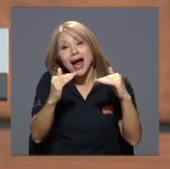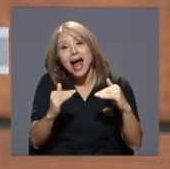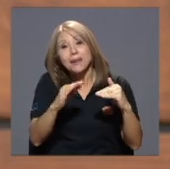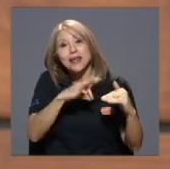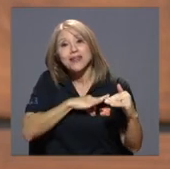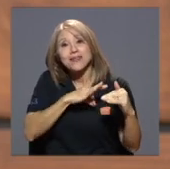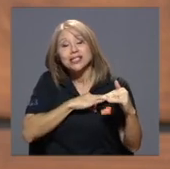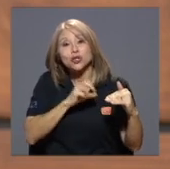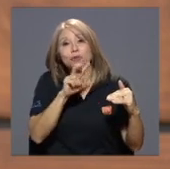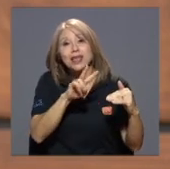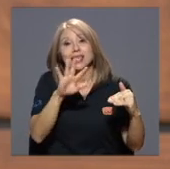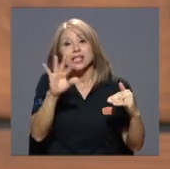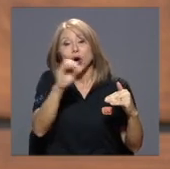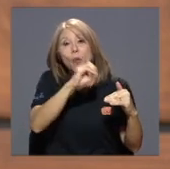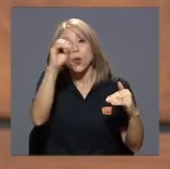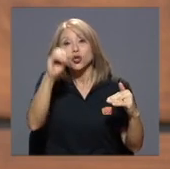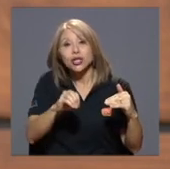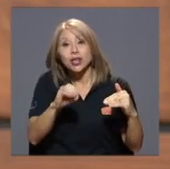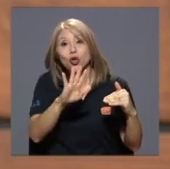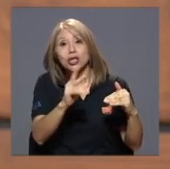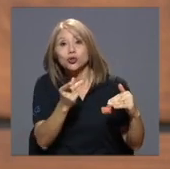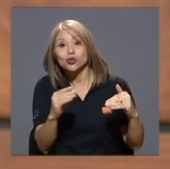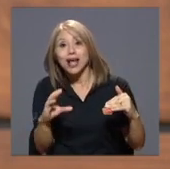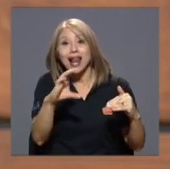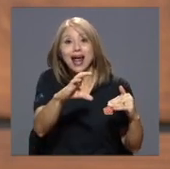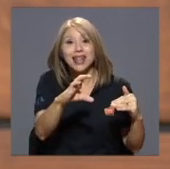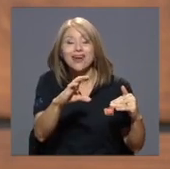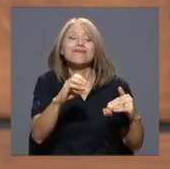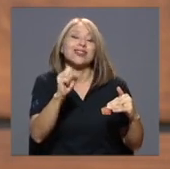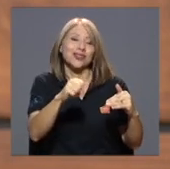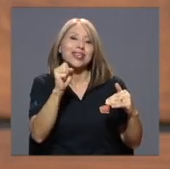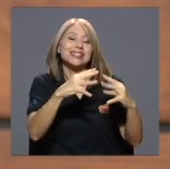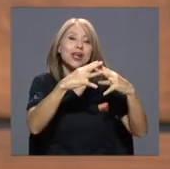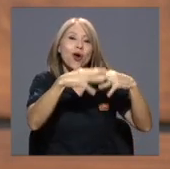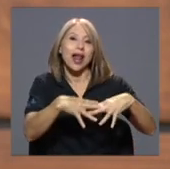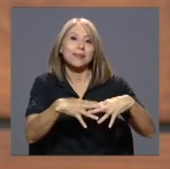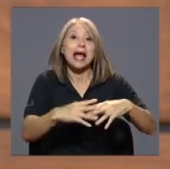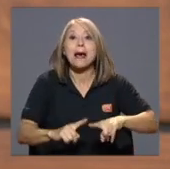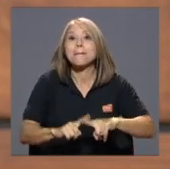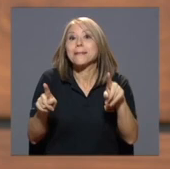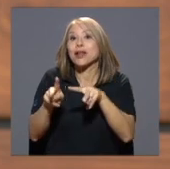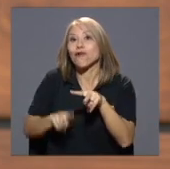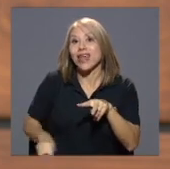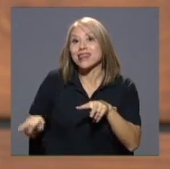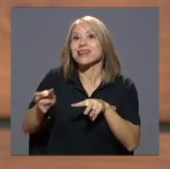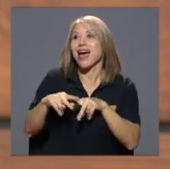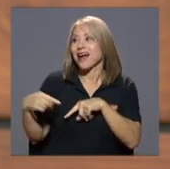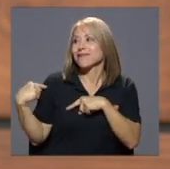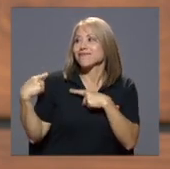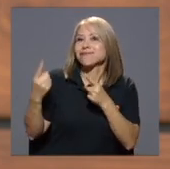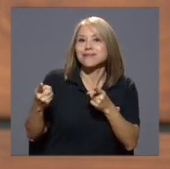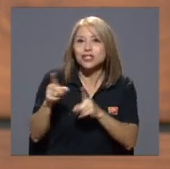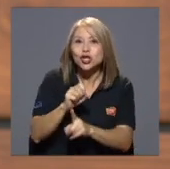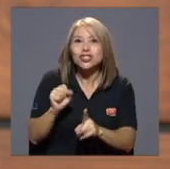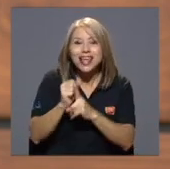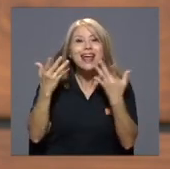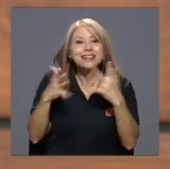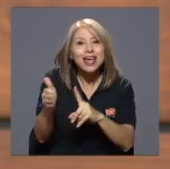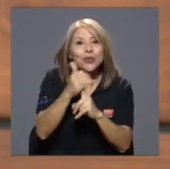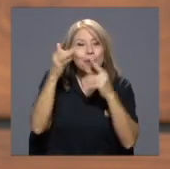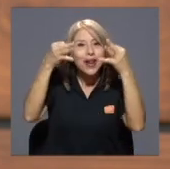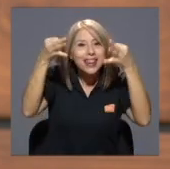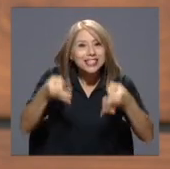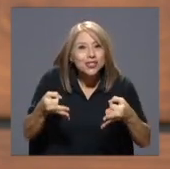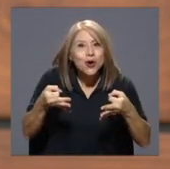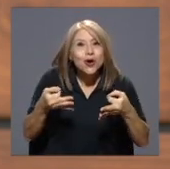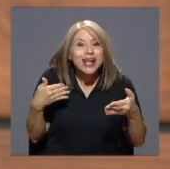el sistema colapsa. La gran ventaja que tenemos es que como sociedad ya tomamos la decisión de llegar a casi el